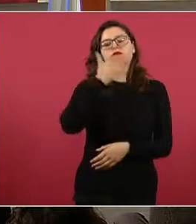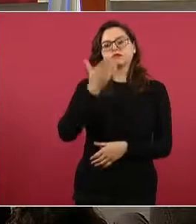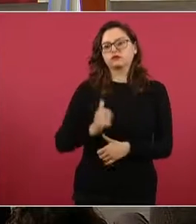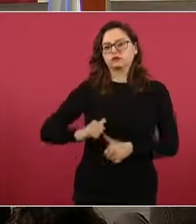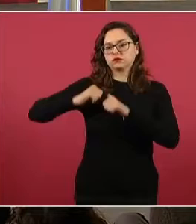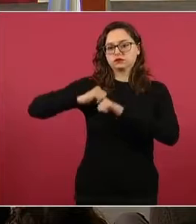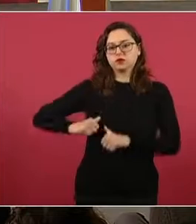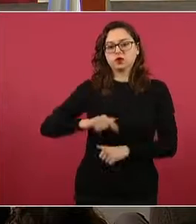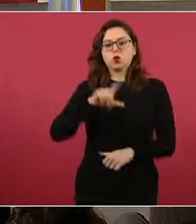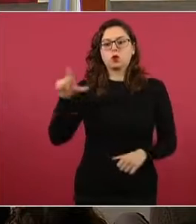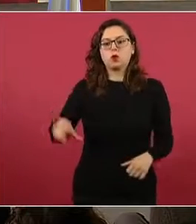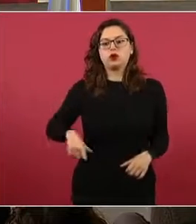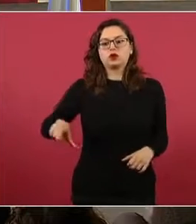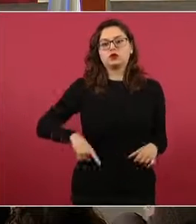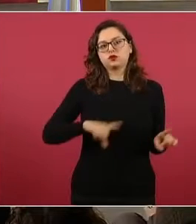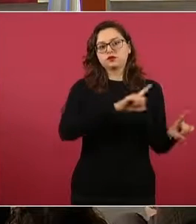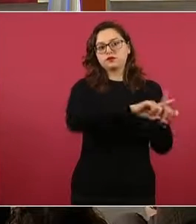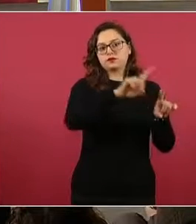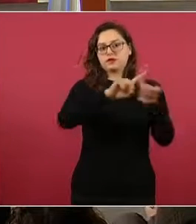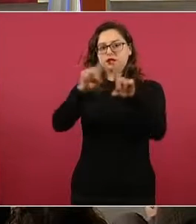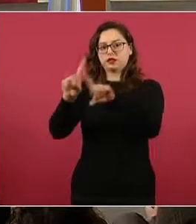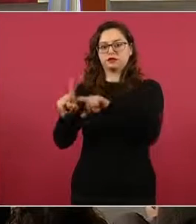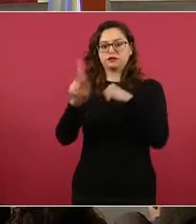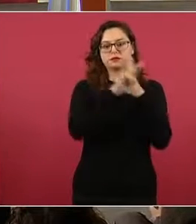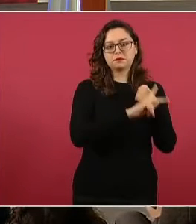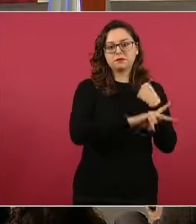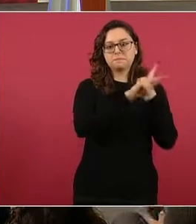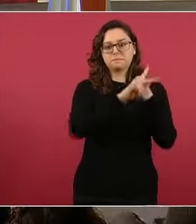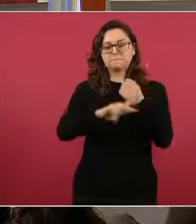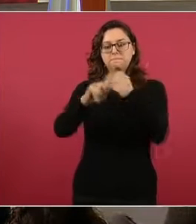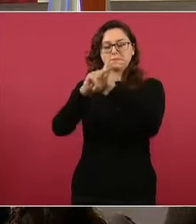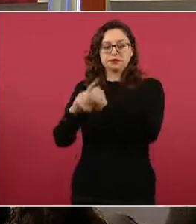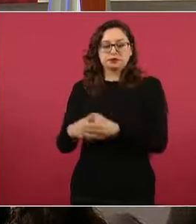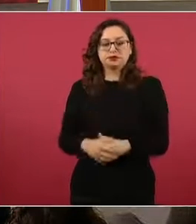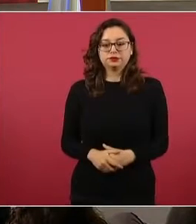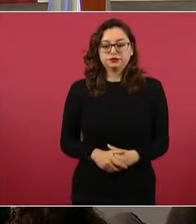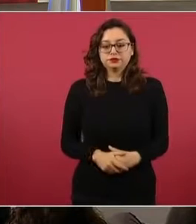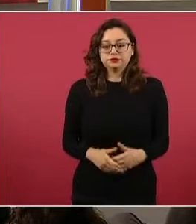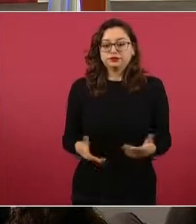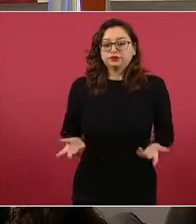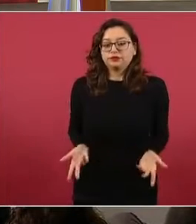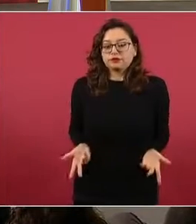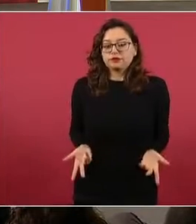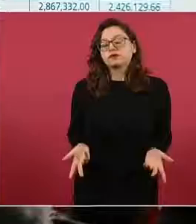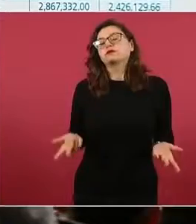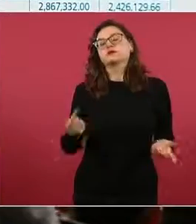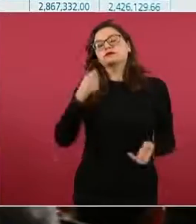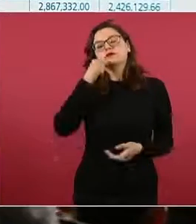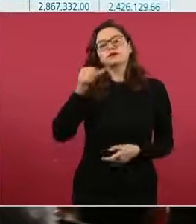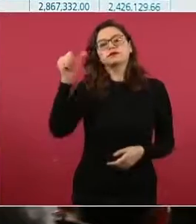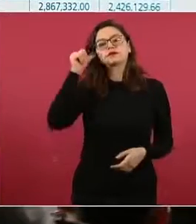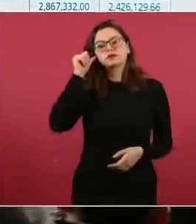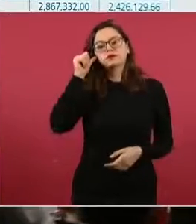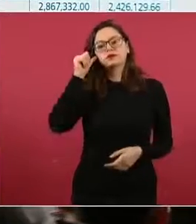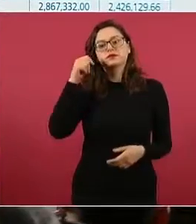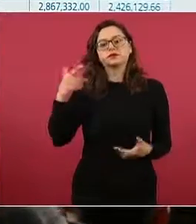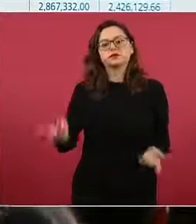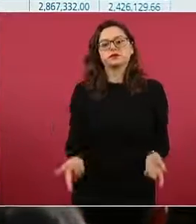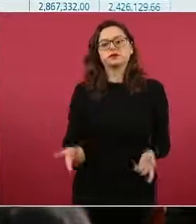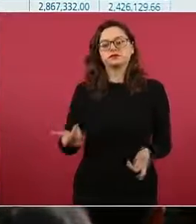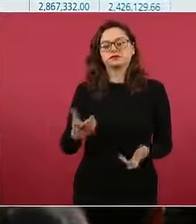distinto, porque yo neto, como se comentó ayer, gano